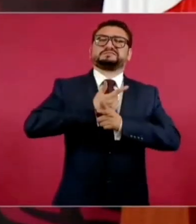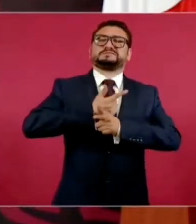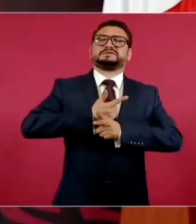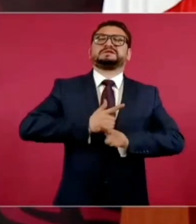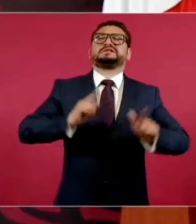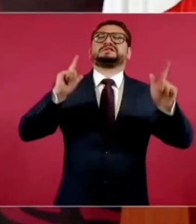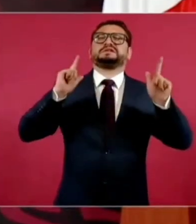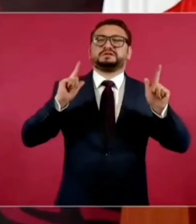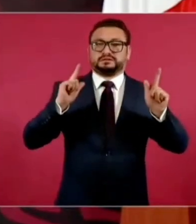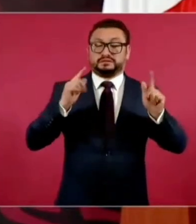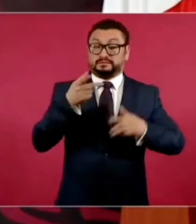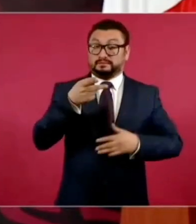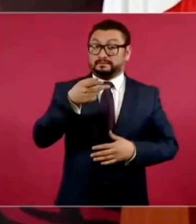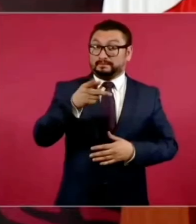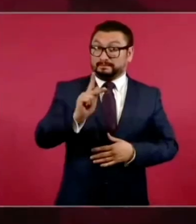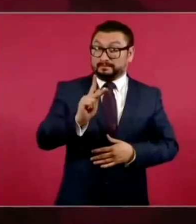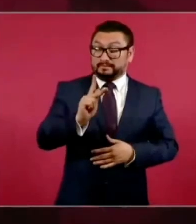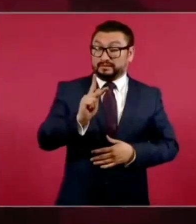Pero eso